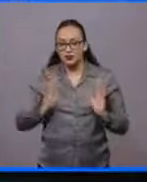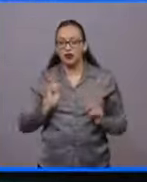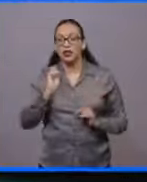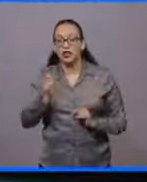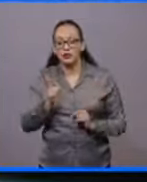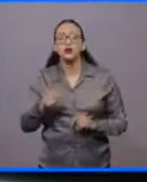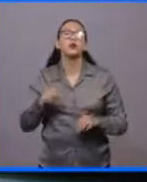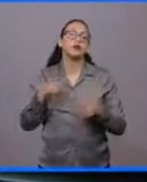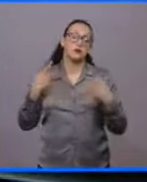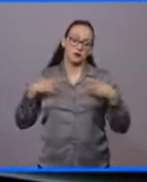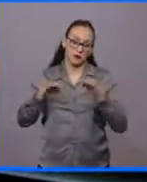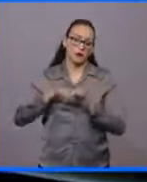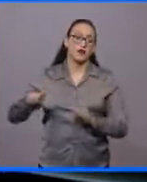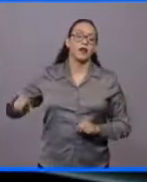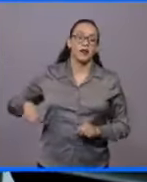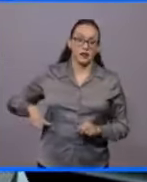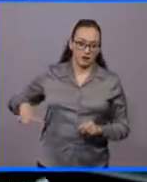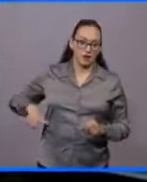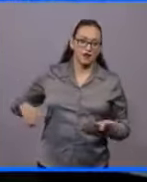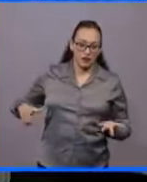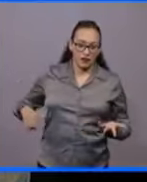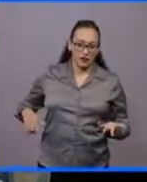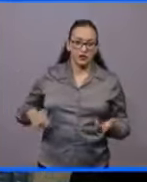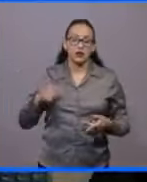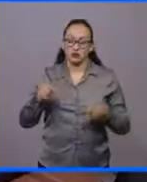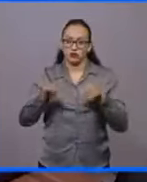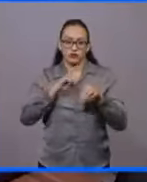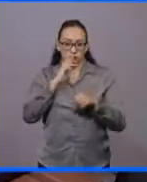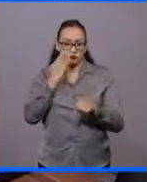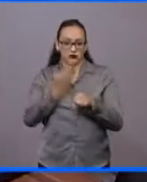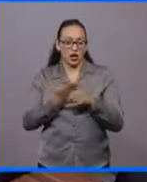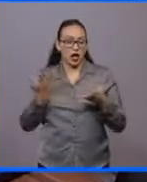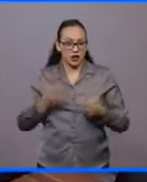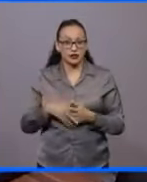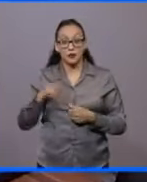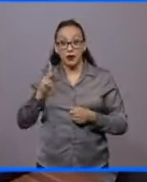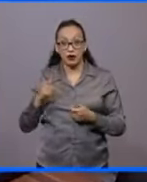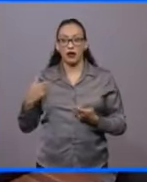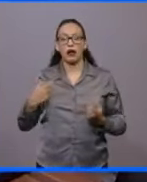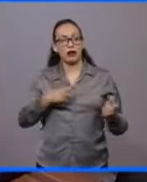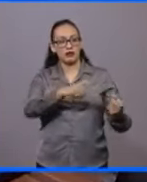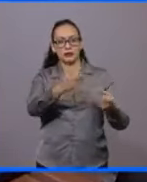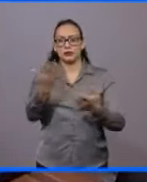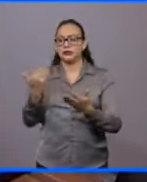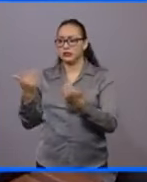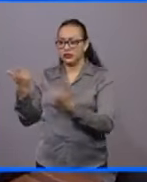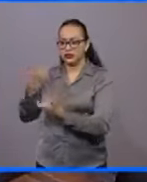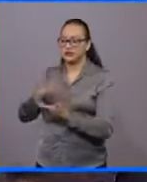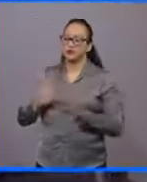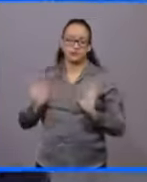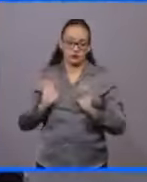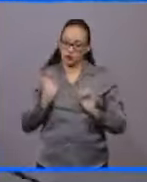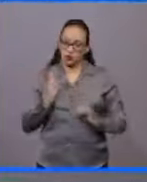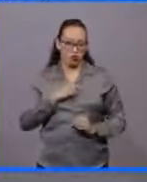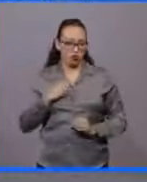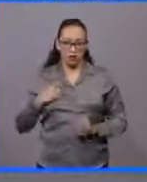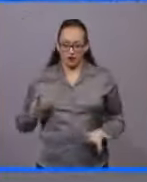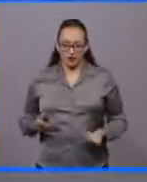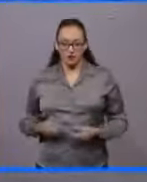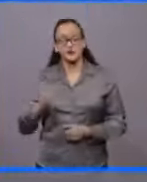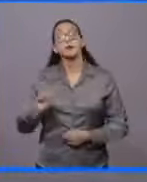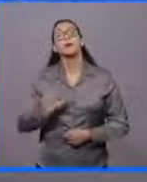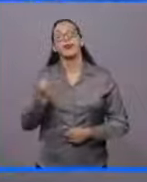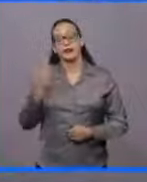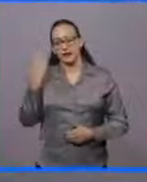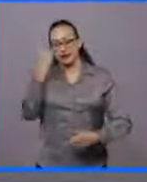realizada por un servidor público en ejercicio de sus funciones, por lo que no deben perseguirse fines de lucro. También invalidó